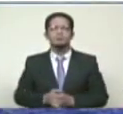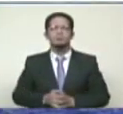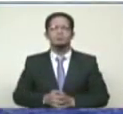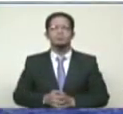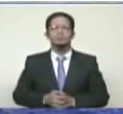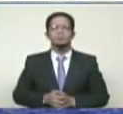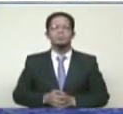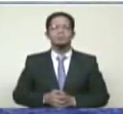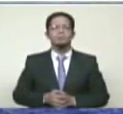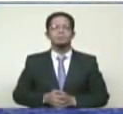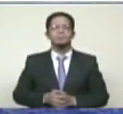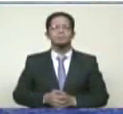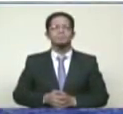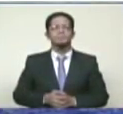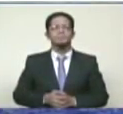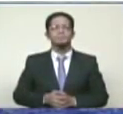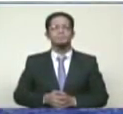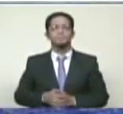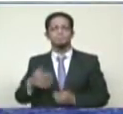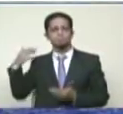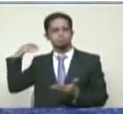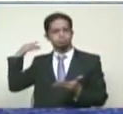De 25 elecciones